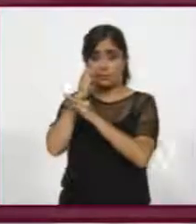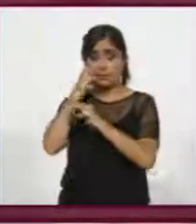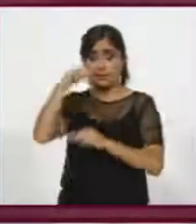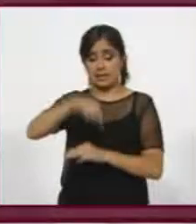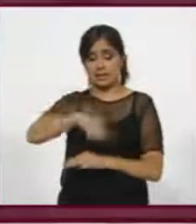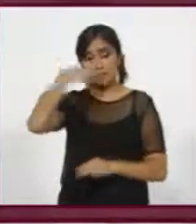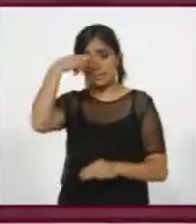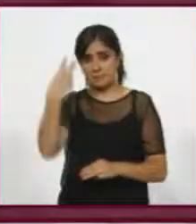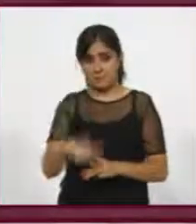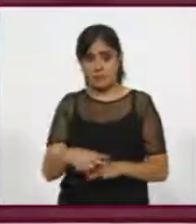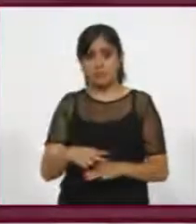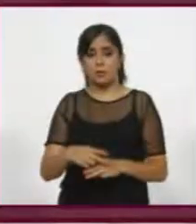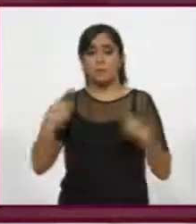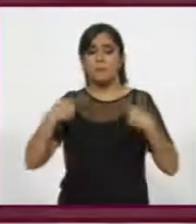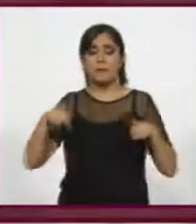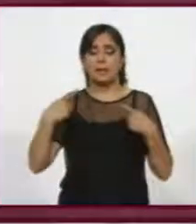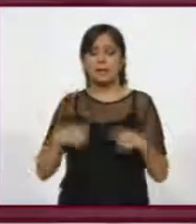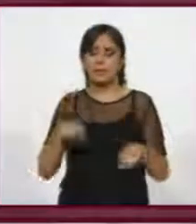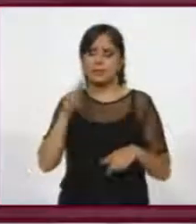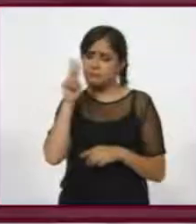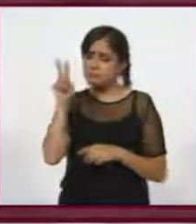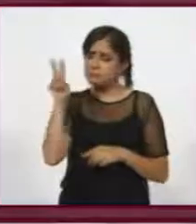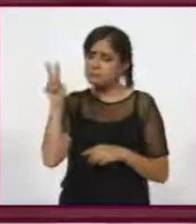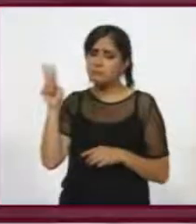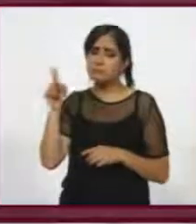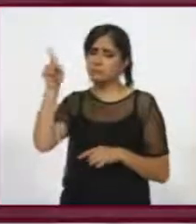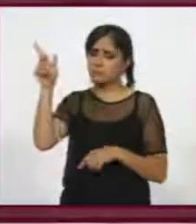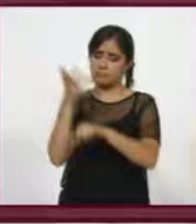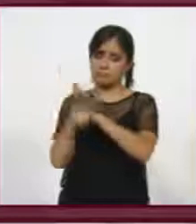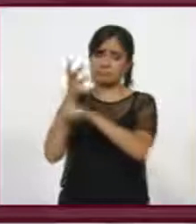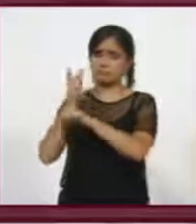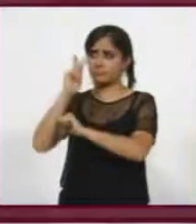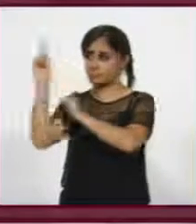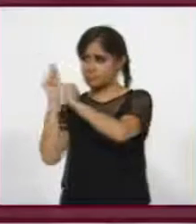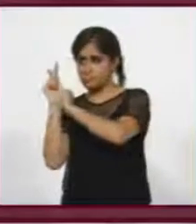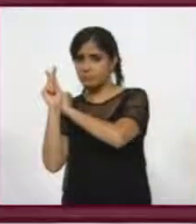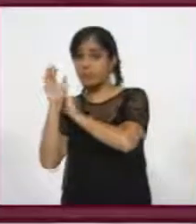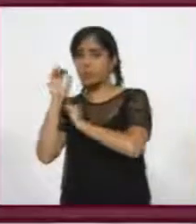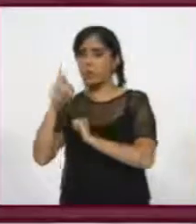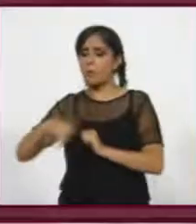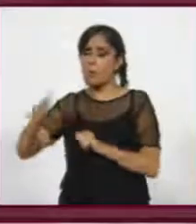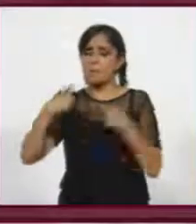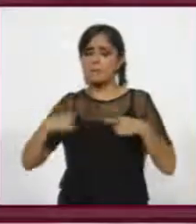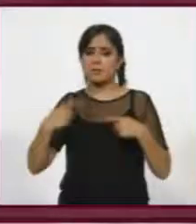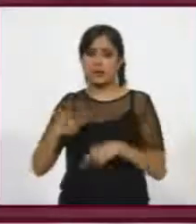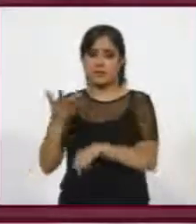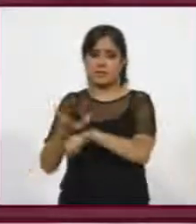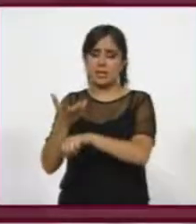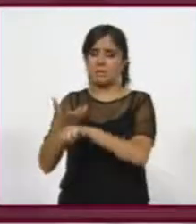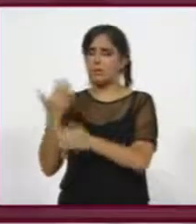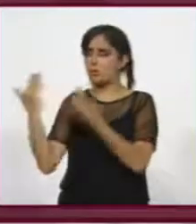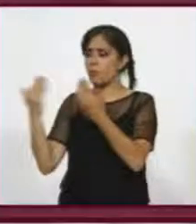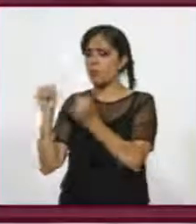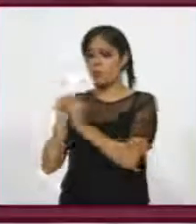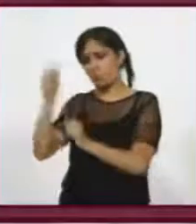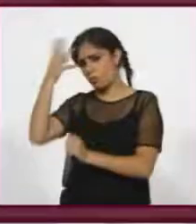en México, la gente está distinguiendo a Estados Unidos país o a los estadounidenses comparado con Donald